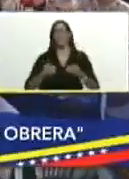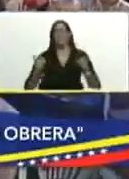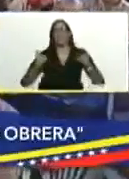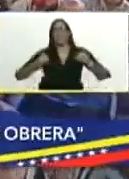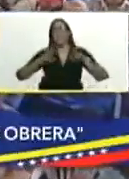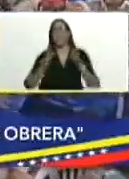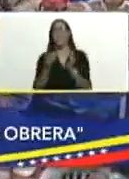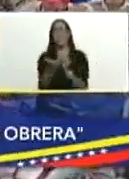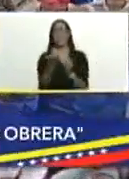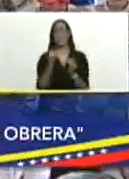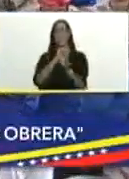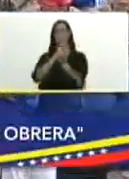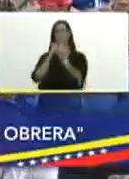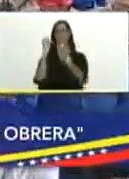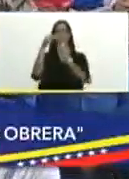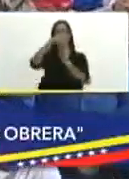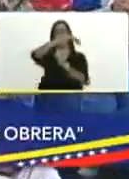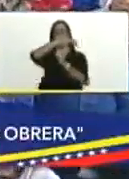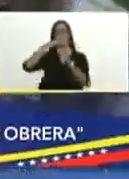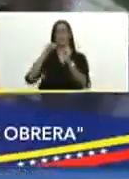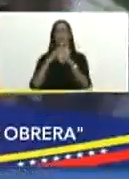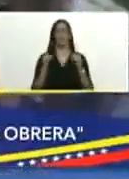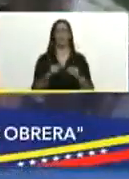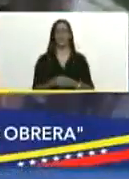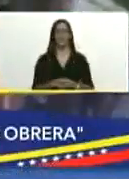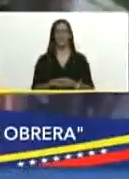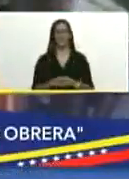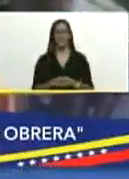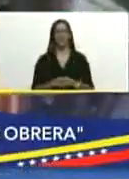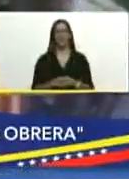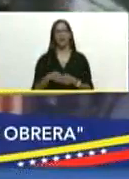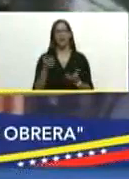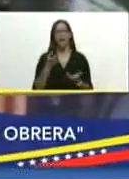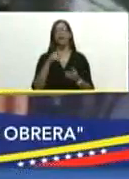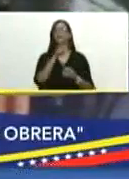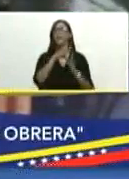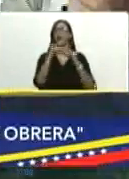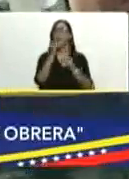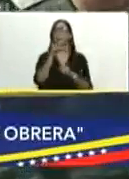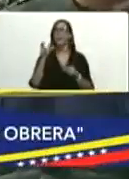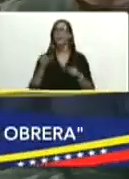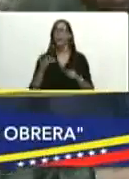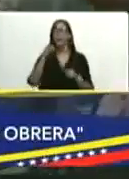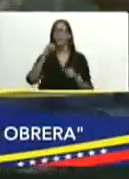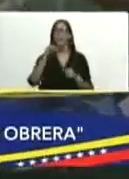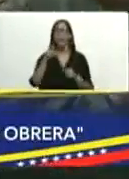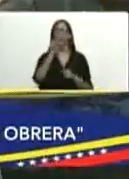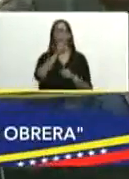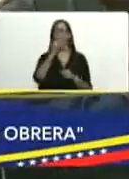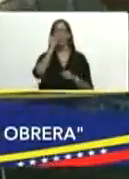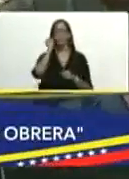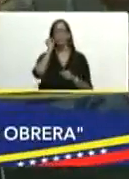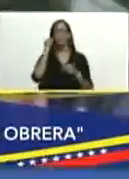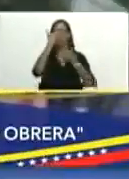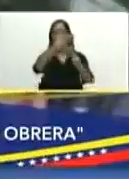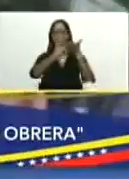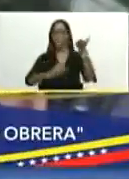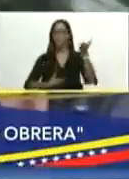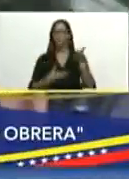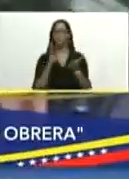atraviese por ahí a Will su presidente a Luis Sánchez Marco Tulio Díaz gerdul Gutiérrez Nelson